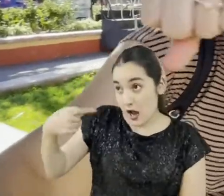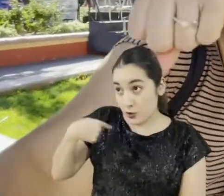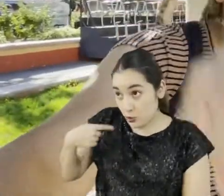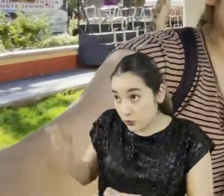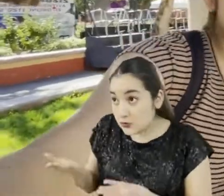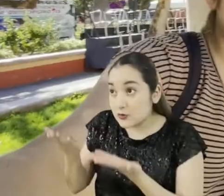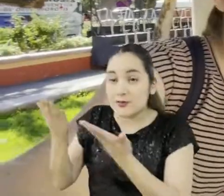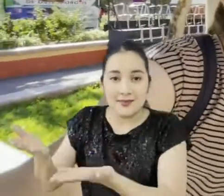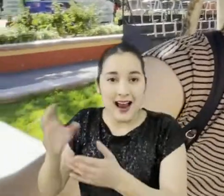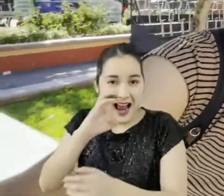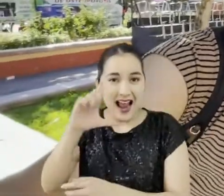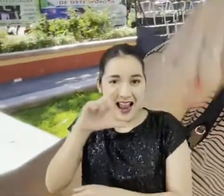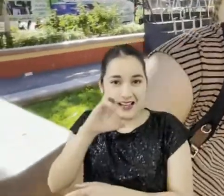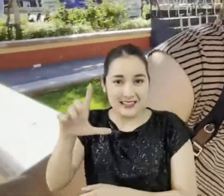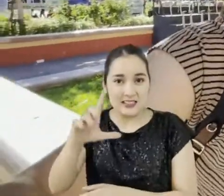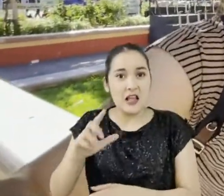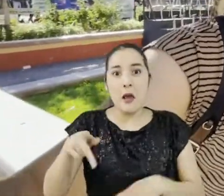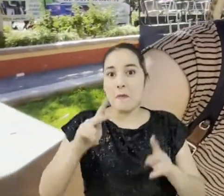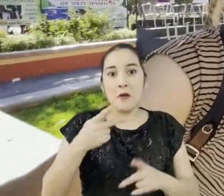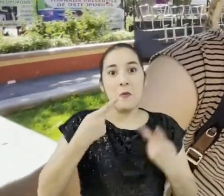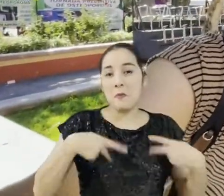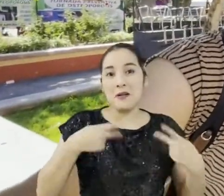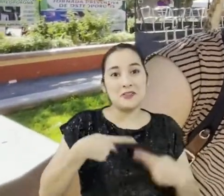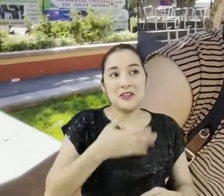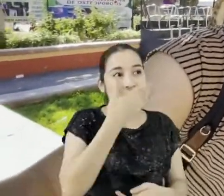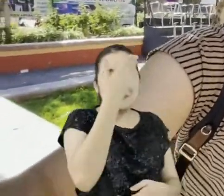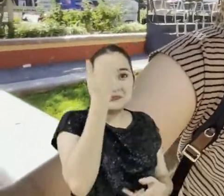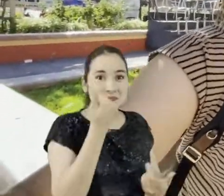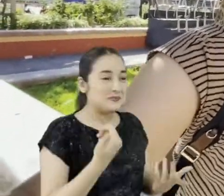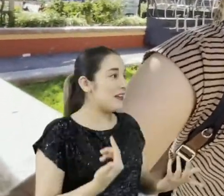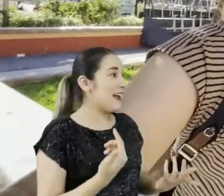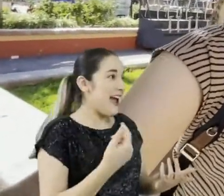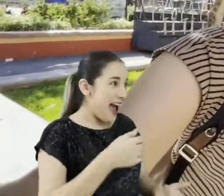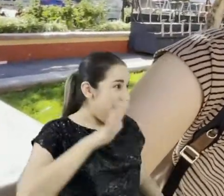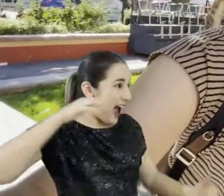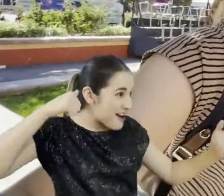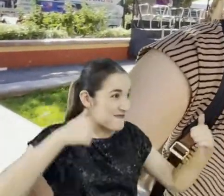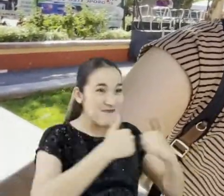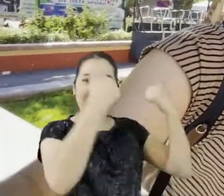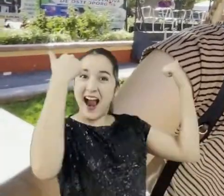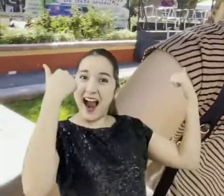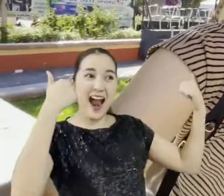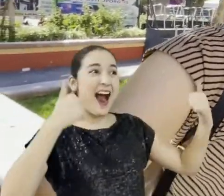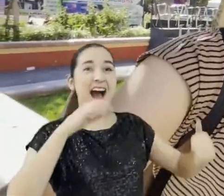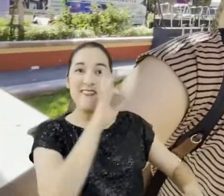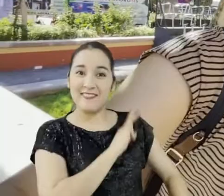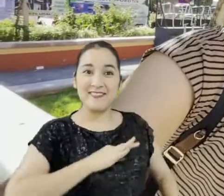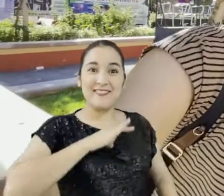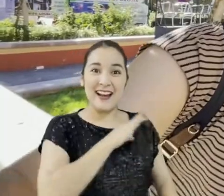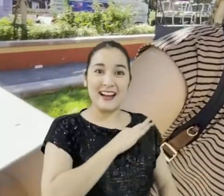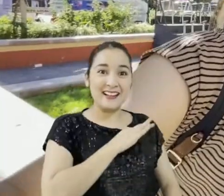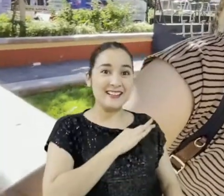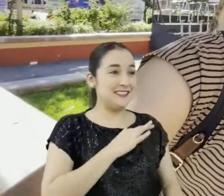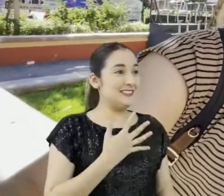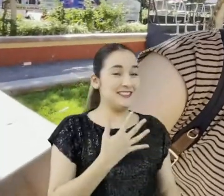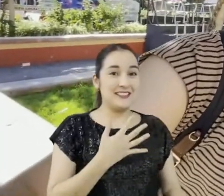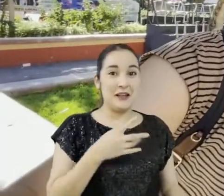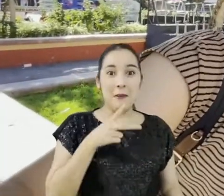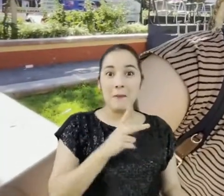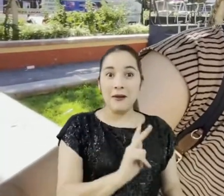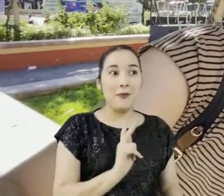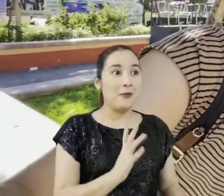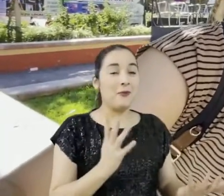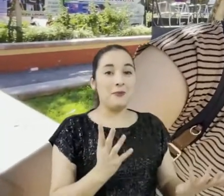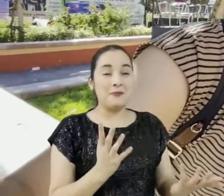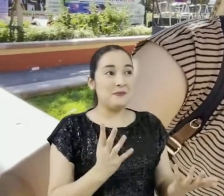hace chócalas, y así, ¿no? Bien contento, pero ignoró el pan totalmente, le dio la espalda, casi se sale de panadería, ¿no? Así hasta se sale de